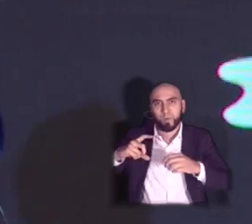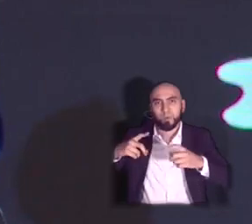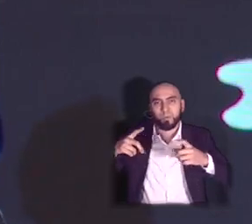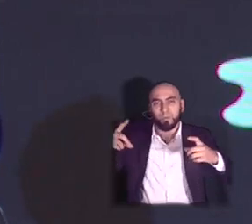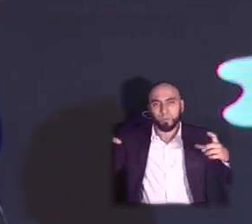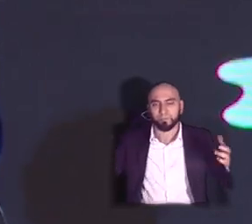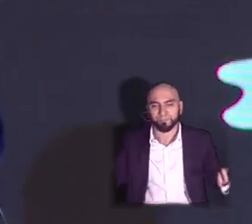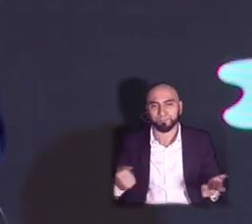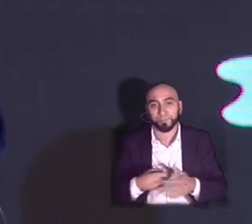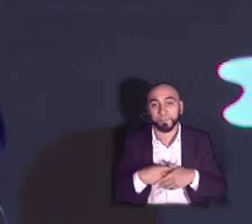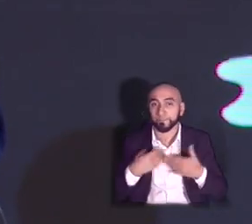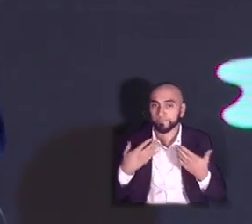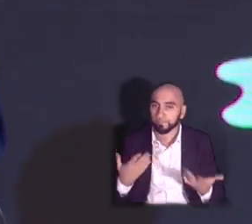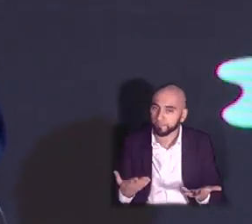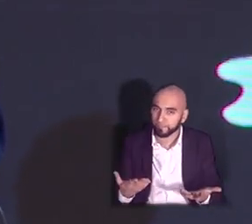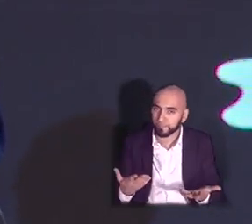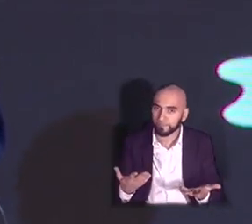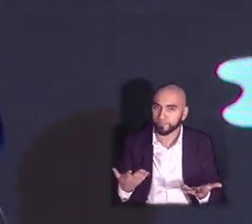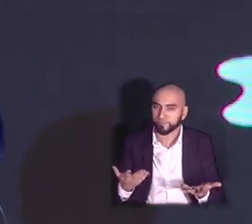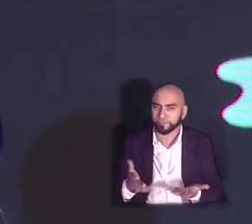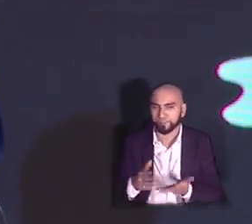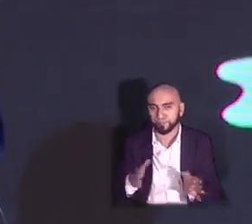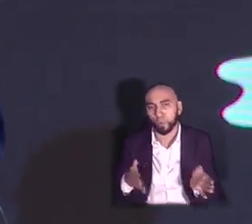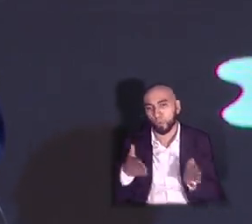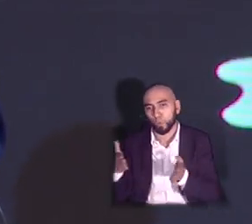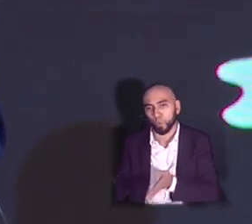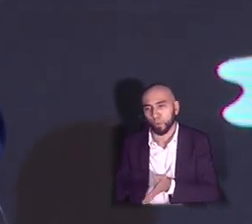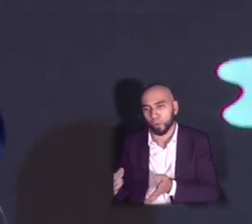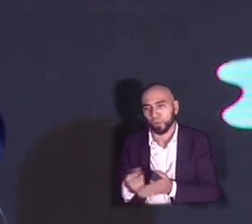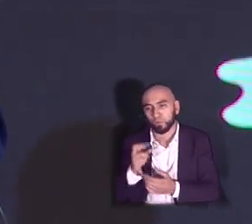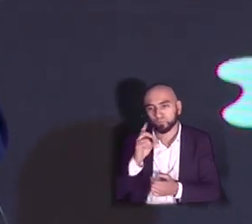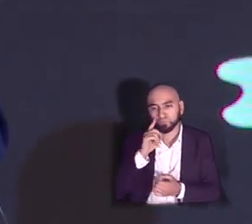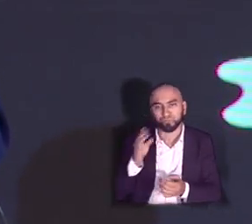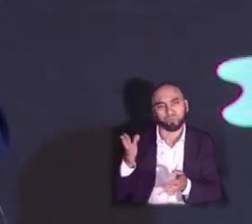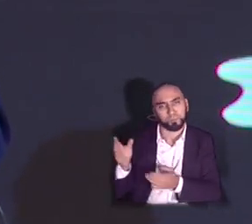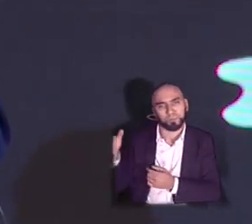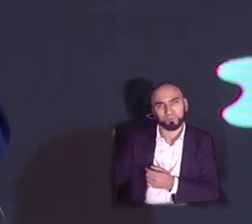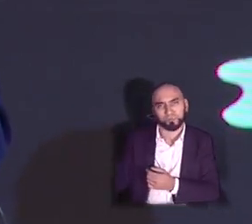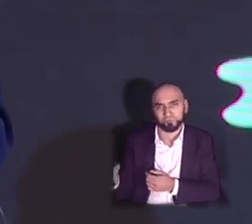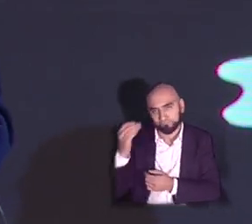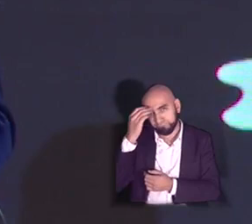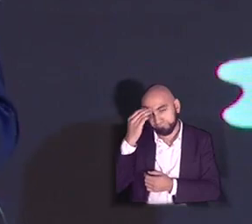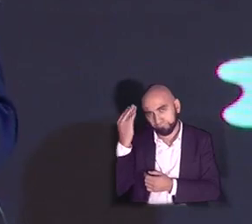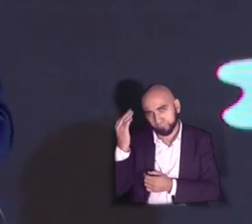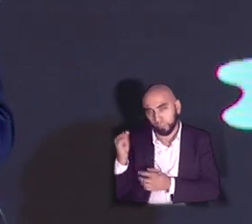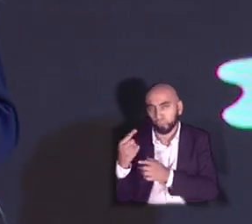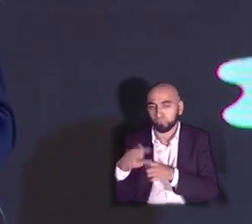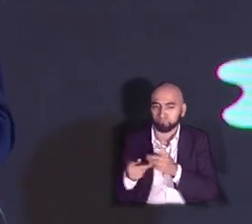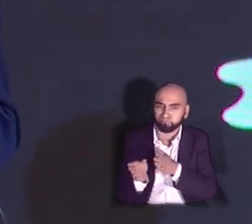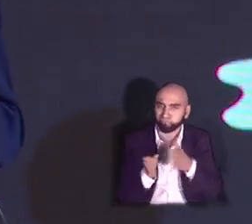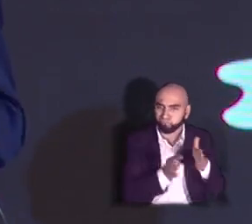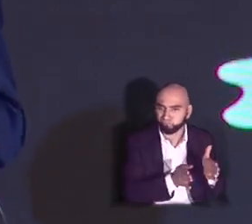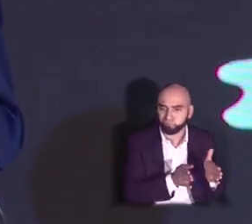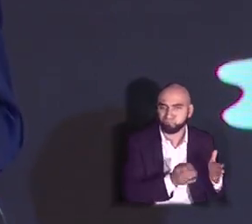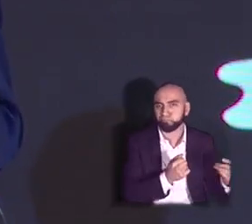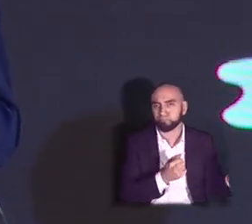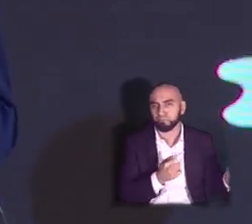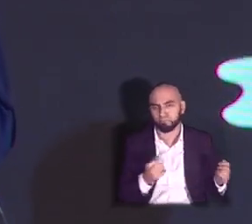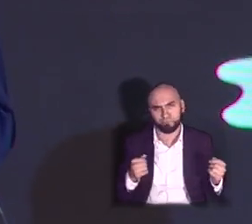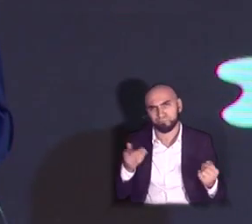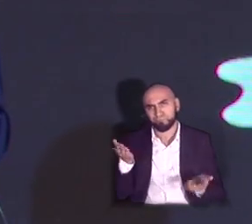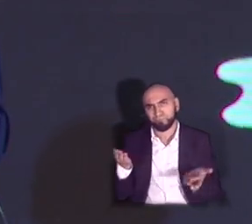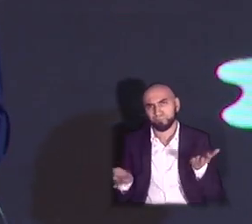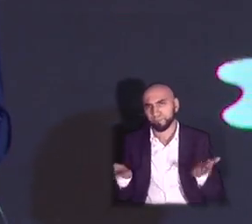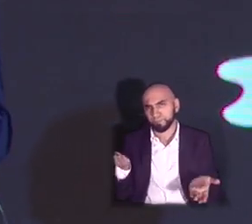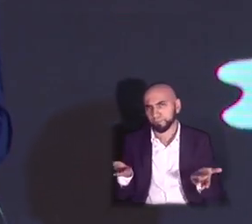un lado, por un extremo, por ejemplo, está Julian Huxley, también Pierre Teilhard de Chardin y Herbert Spencer, quien ven